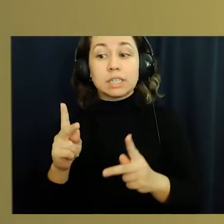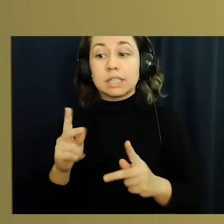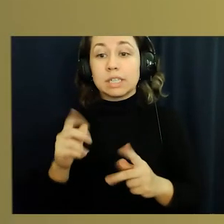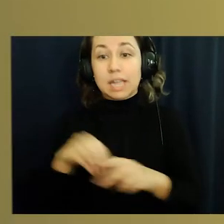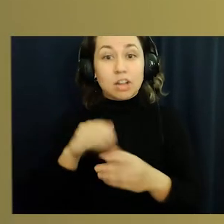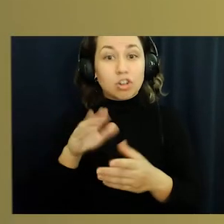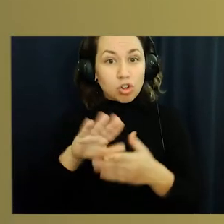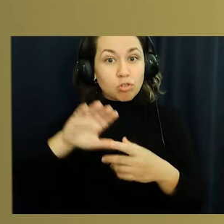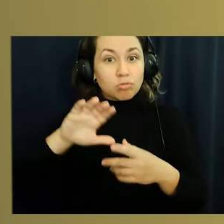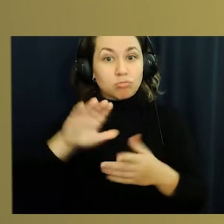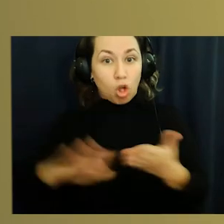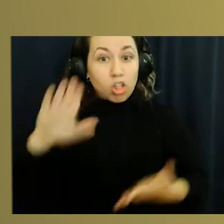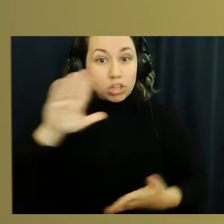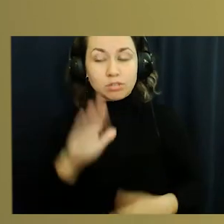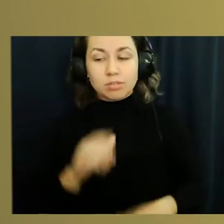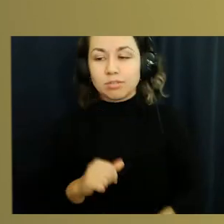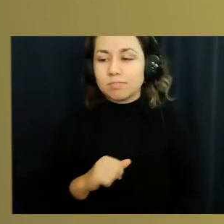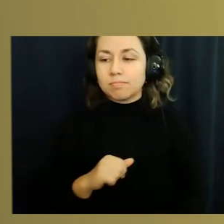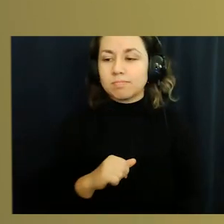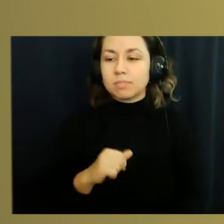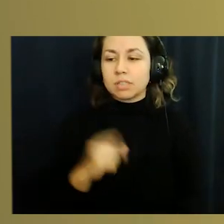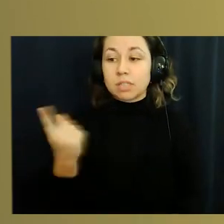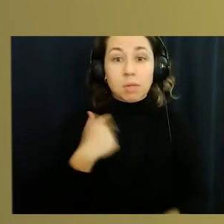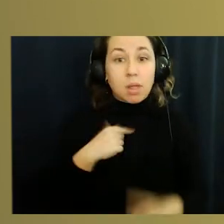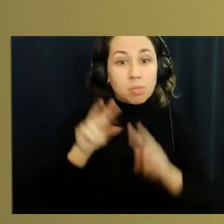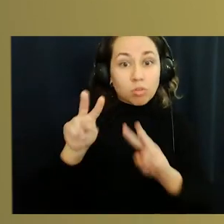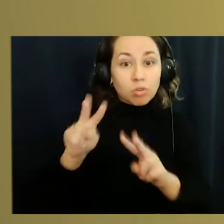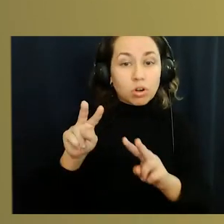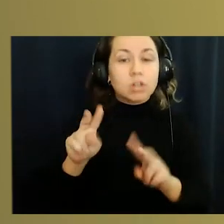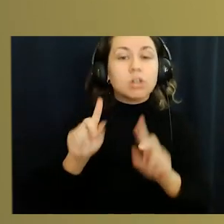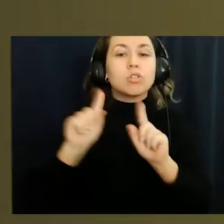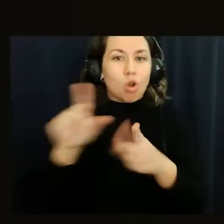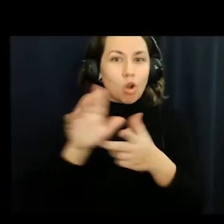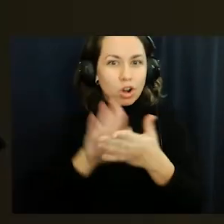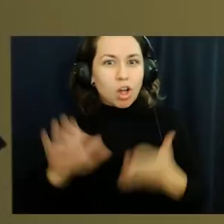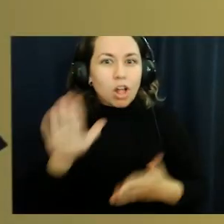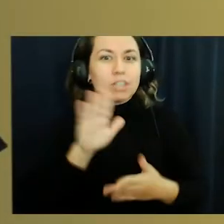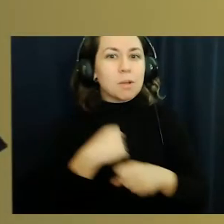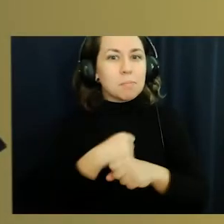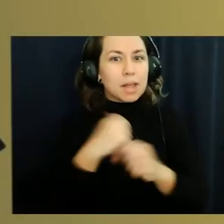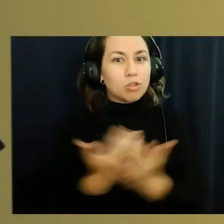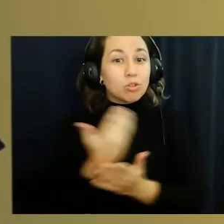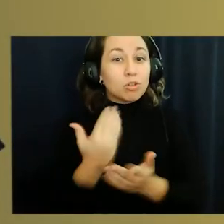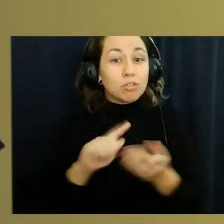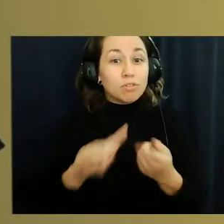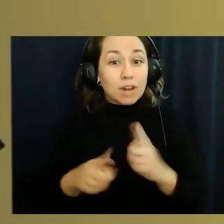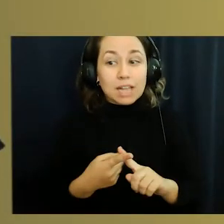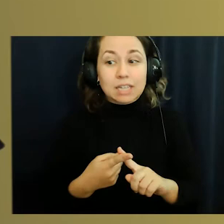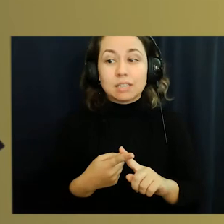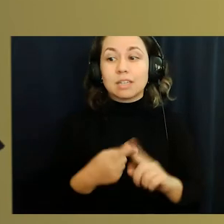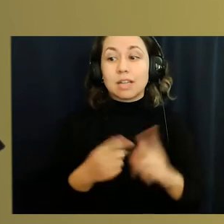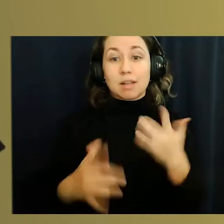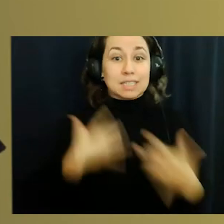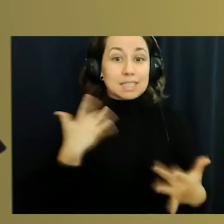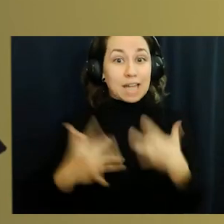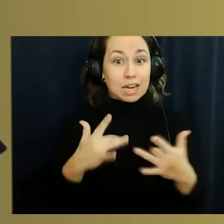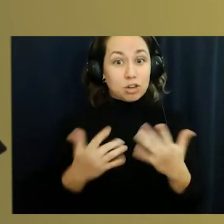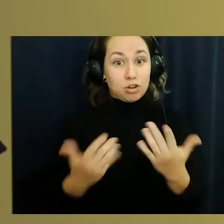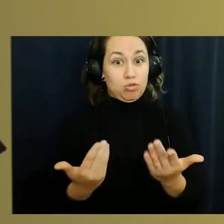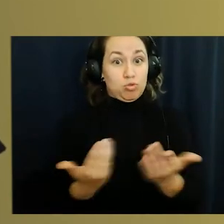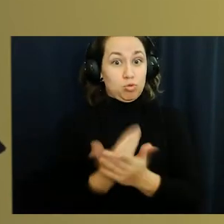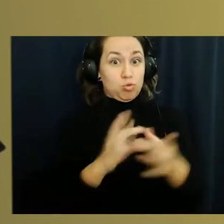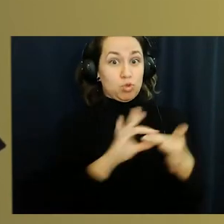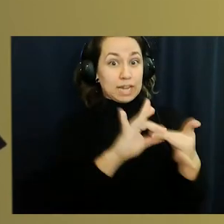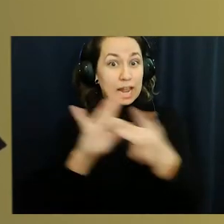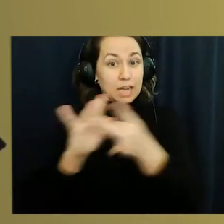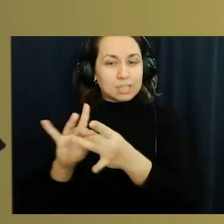Quiero aprovechar las oportunidades nuevas en la universidad y conocer gente nueva. Algo que quiero ver en el futuro es ir a la